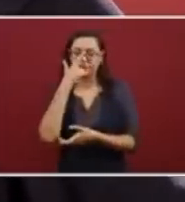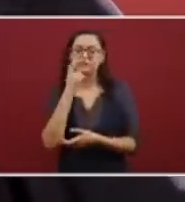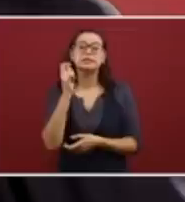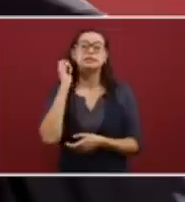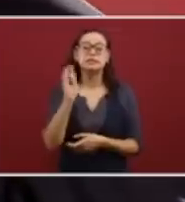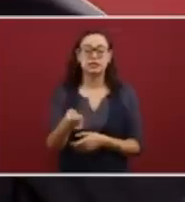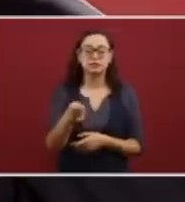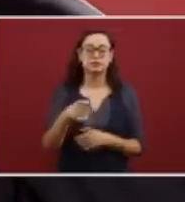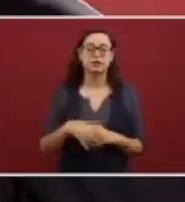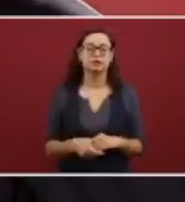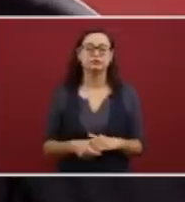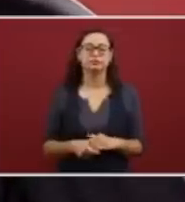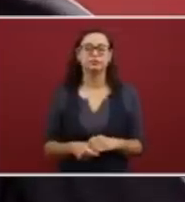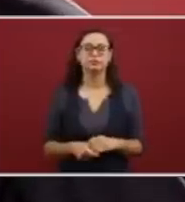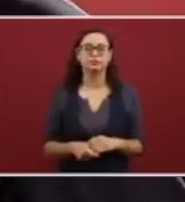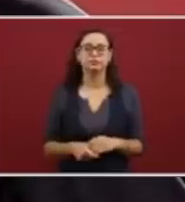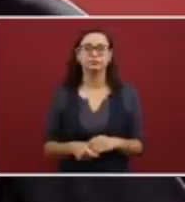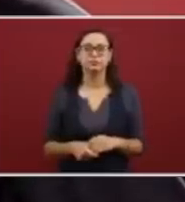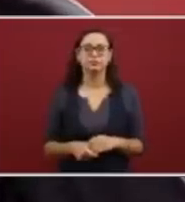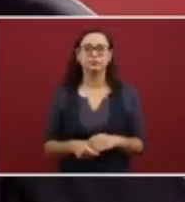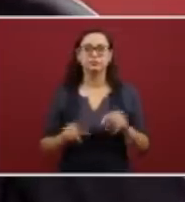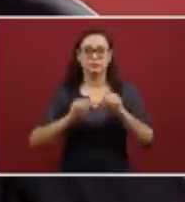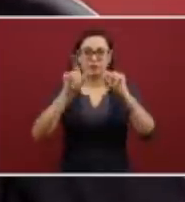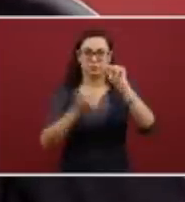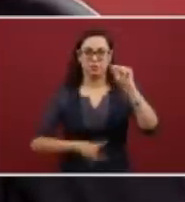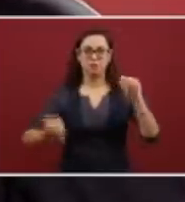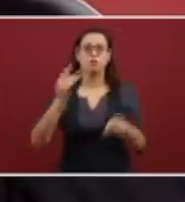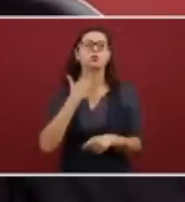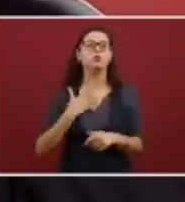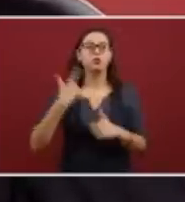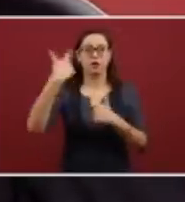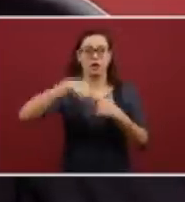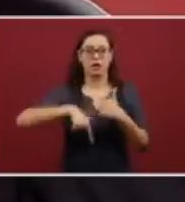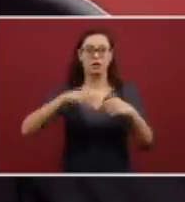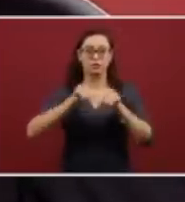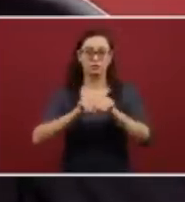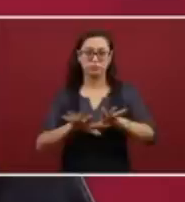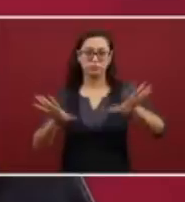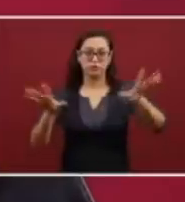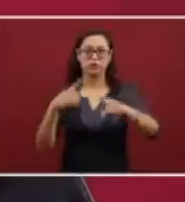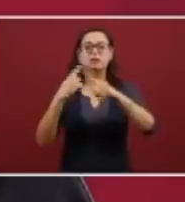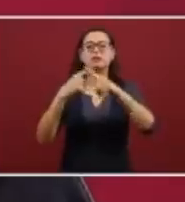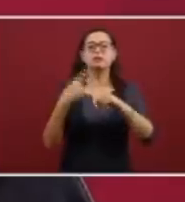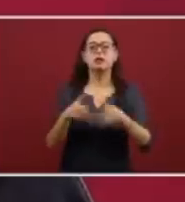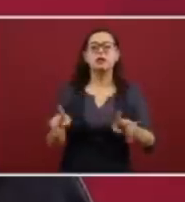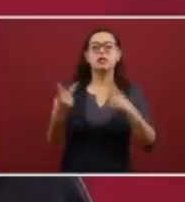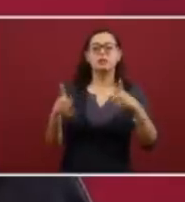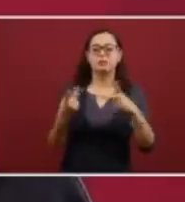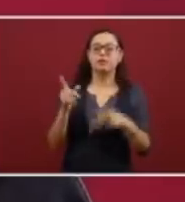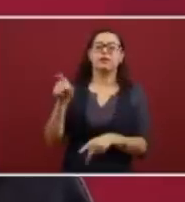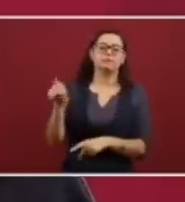se distribuye la vende pemex